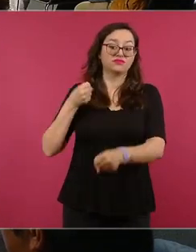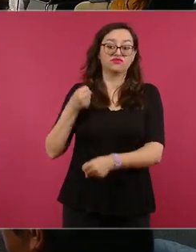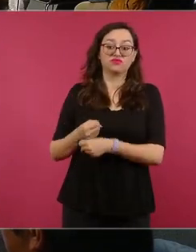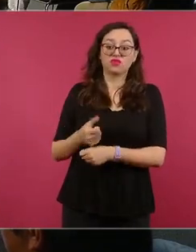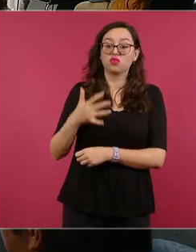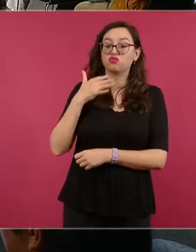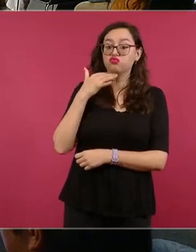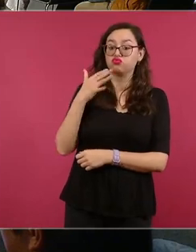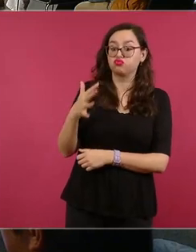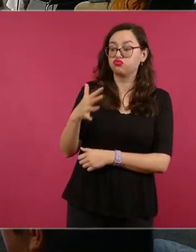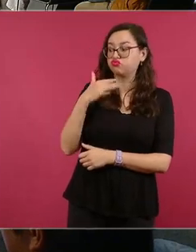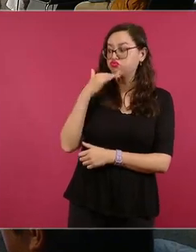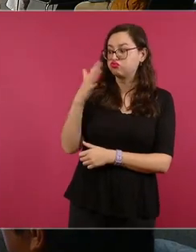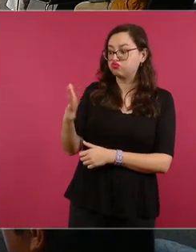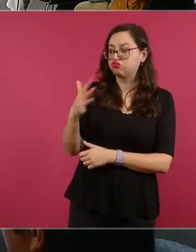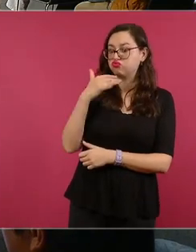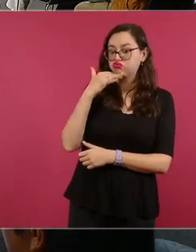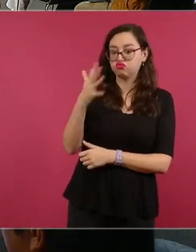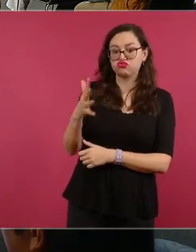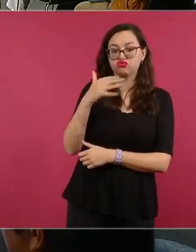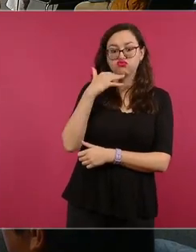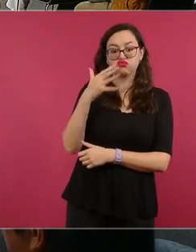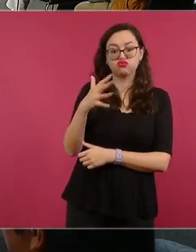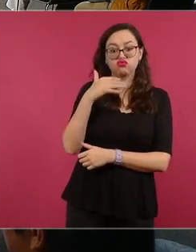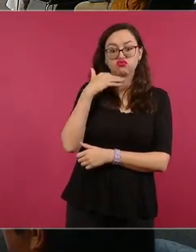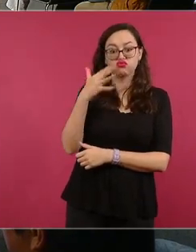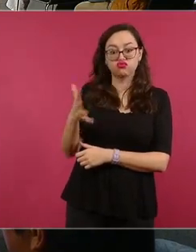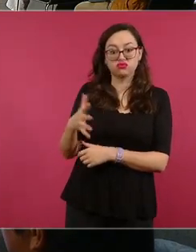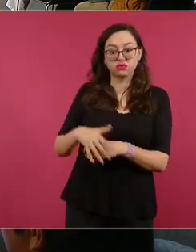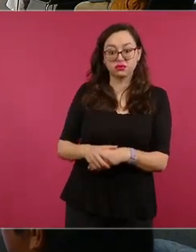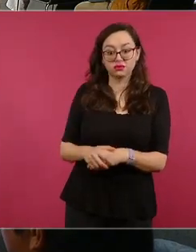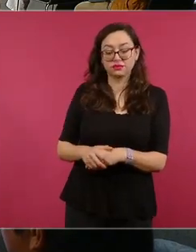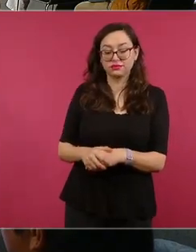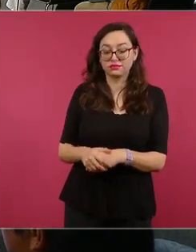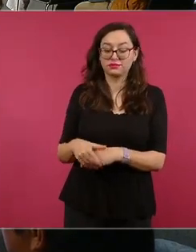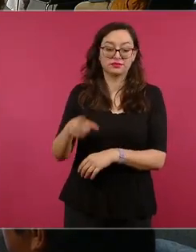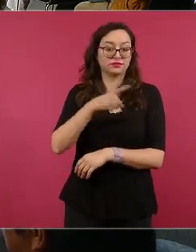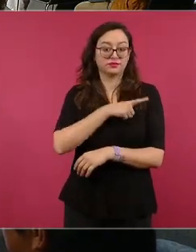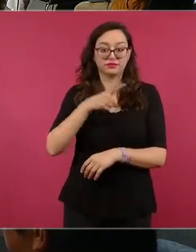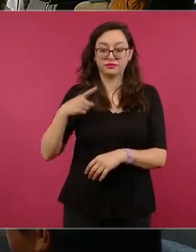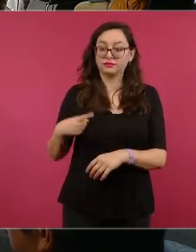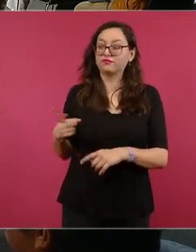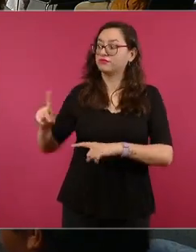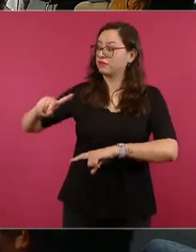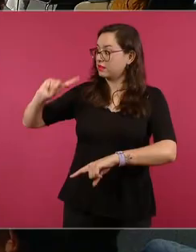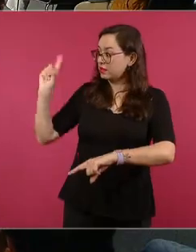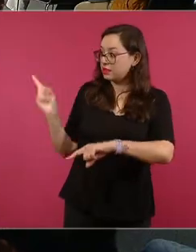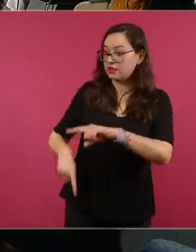Pero hay que arrancar de raíz la corrupción.